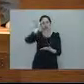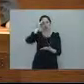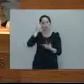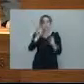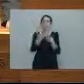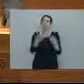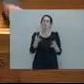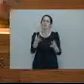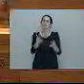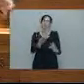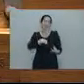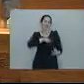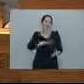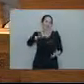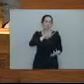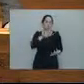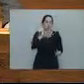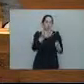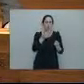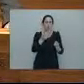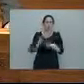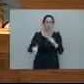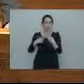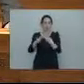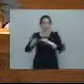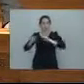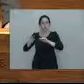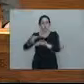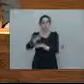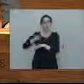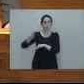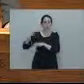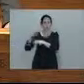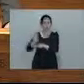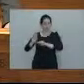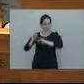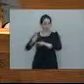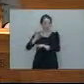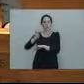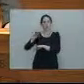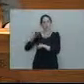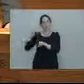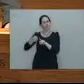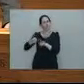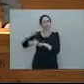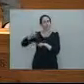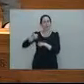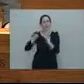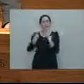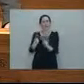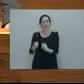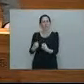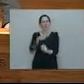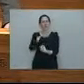de regulación de carácter nacional y Izquierda Unida, la propuesta de Izquierda Unida busca más la necesidad de